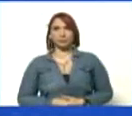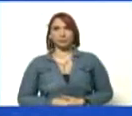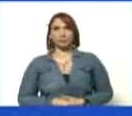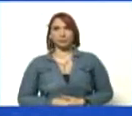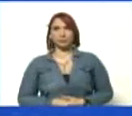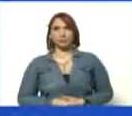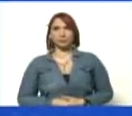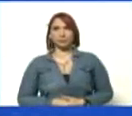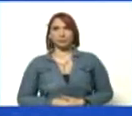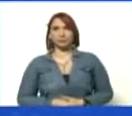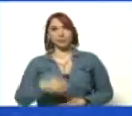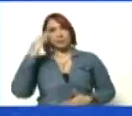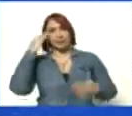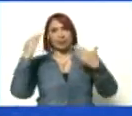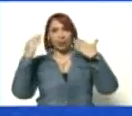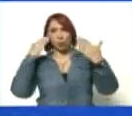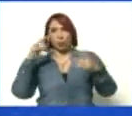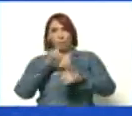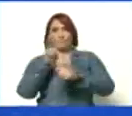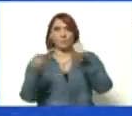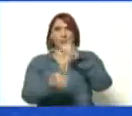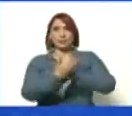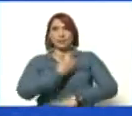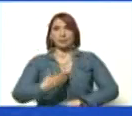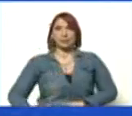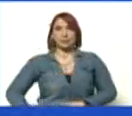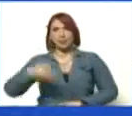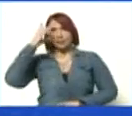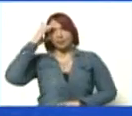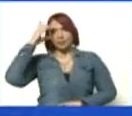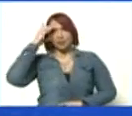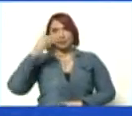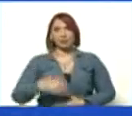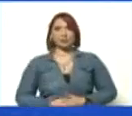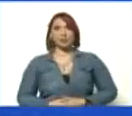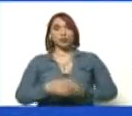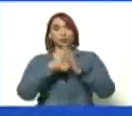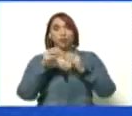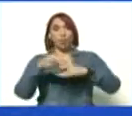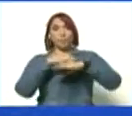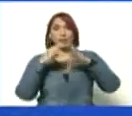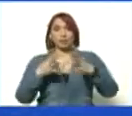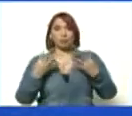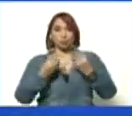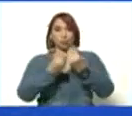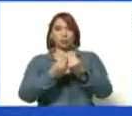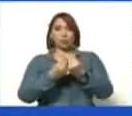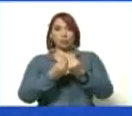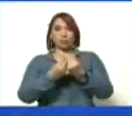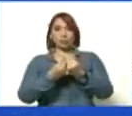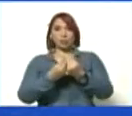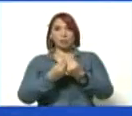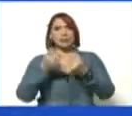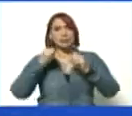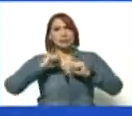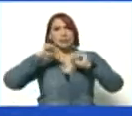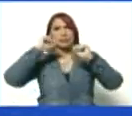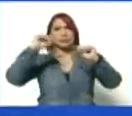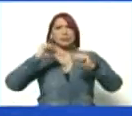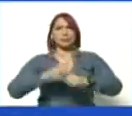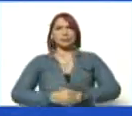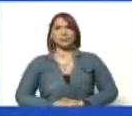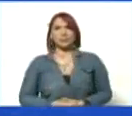Saludos, vicepresidenta Delcy Rodríguez, y a todas las ministras que nos acompañan. Un saludo bolivariano y revolucionario. Aquí estamos,